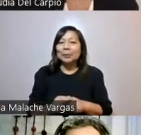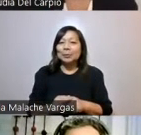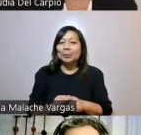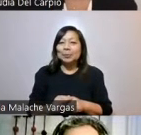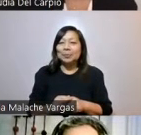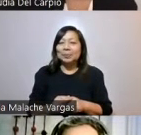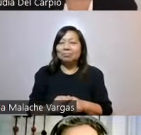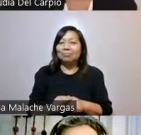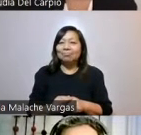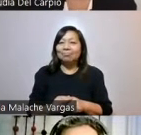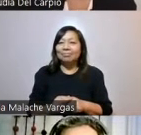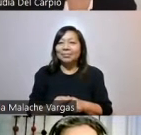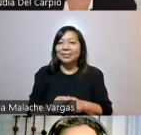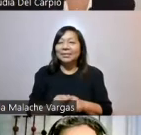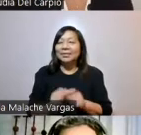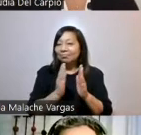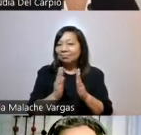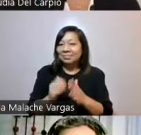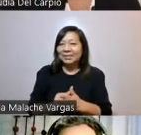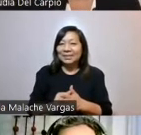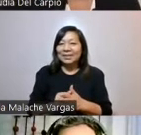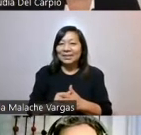de ir por orden. Al principio quería